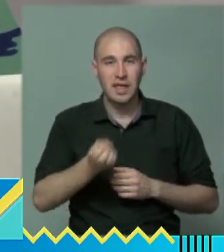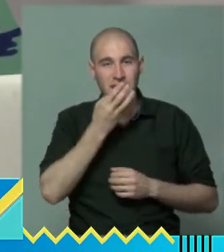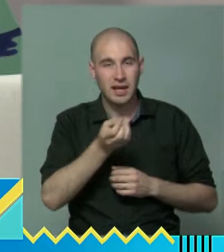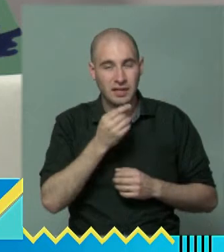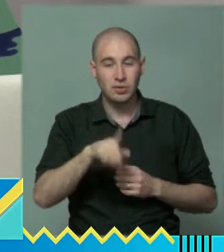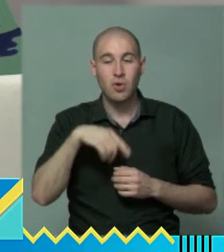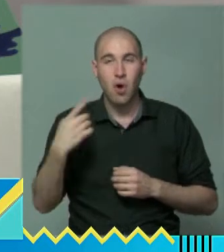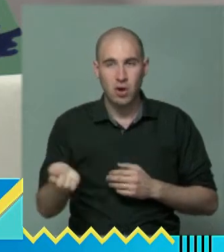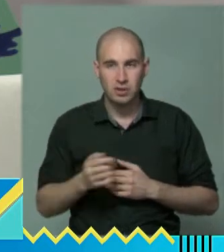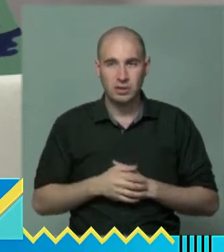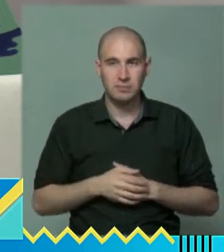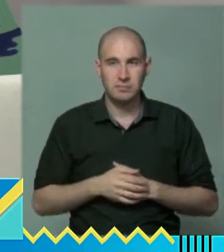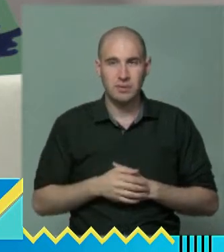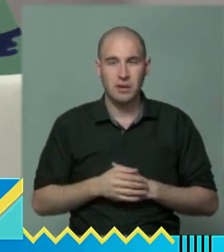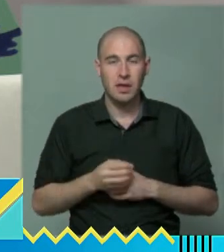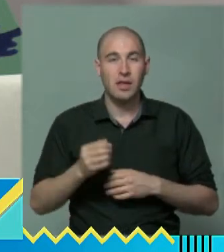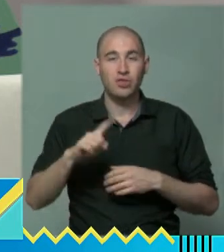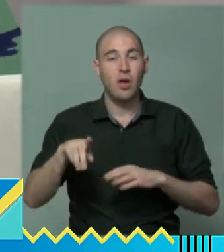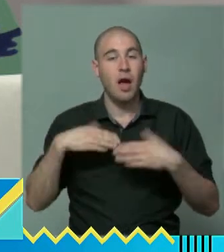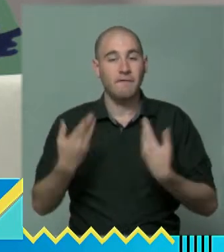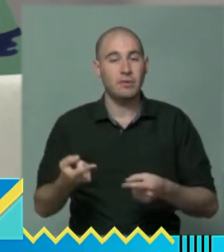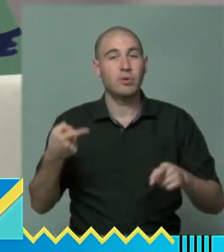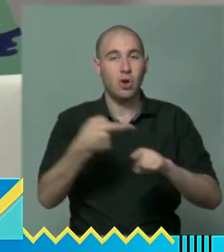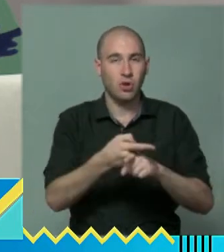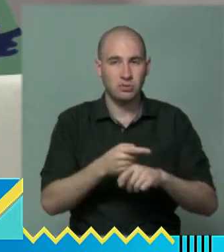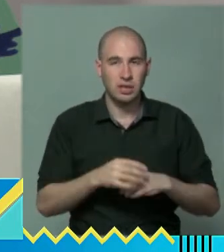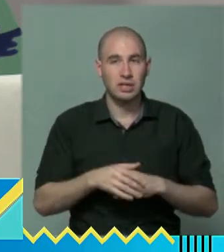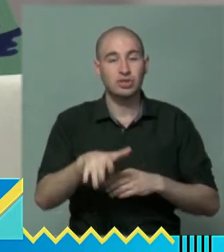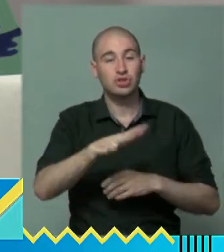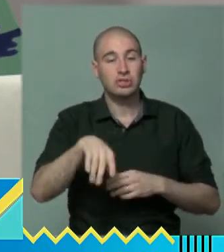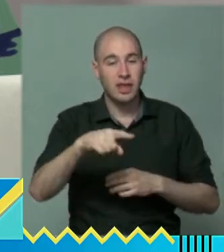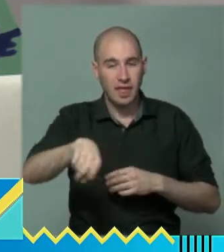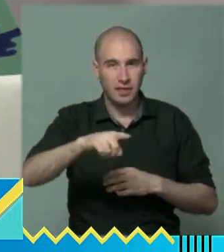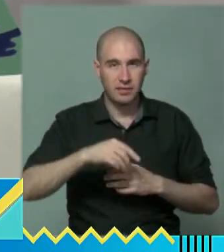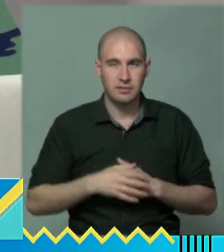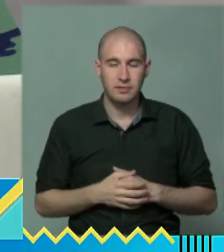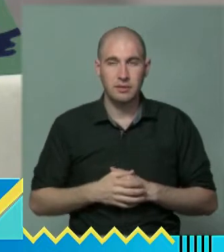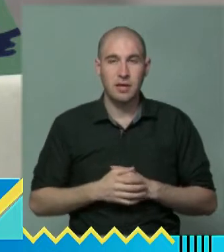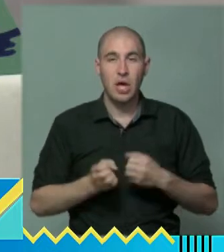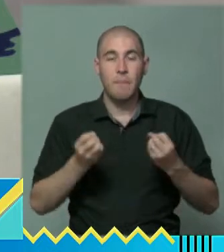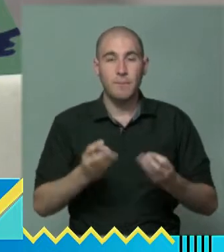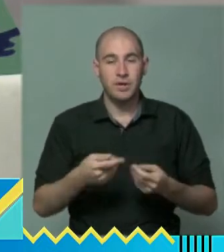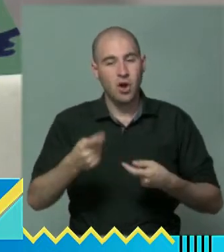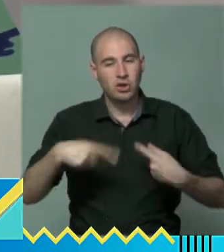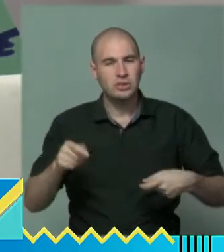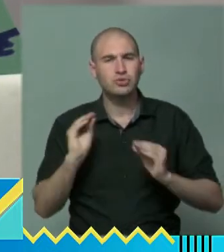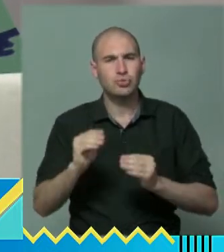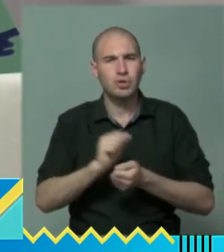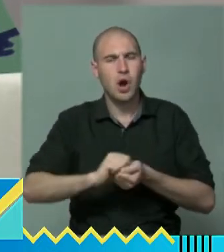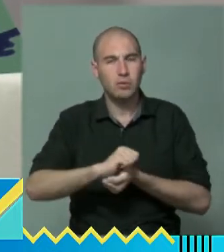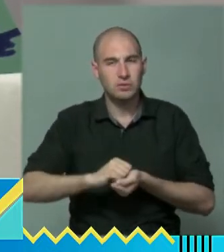declaración. Y la otra es el provecho y el perjuicio hacia la sociedad, producto de las maniobras ilícitas de